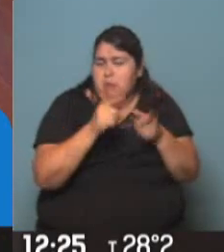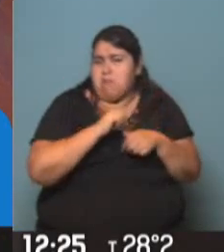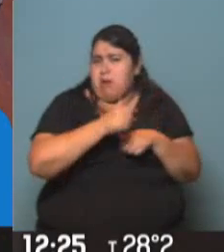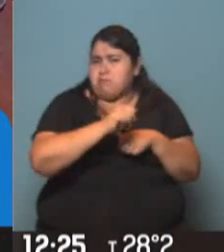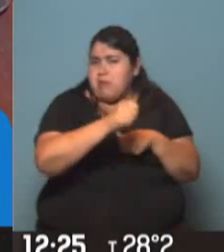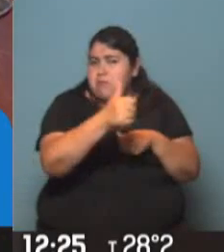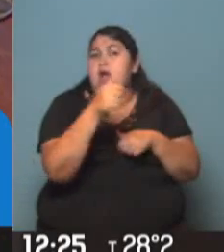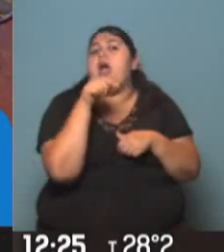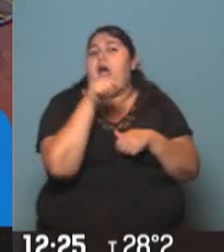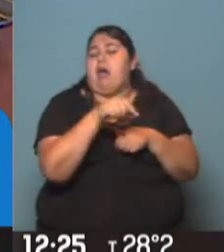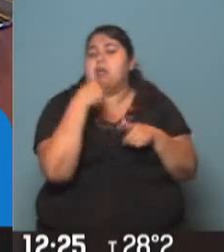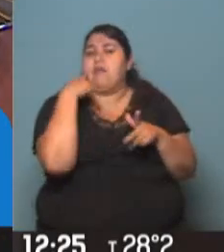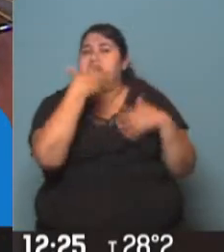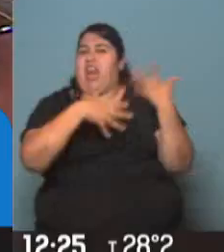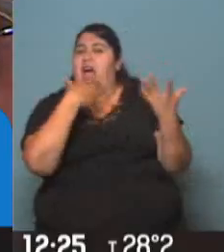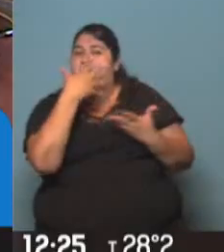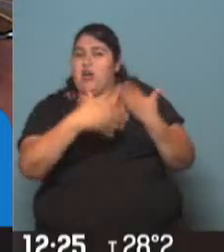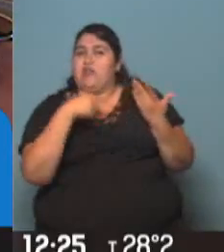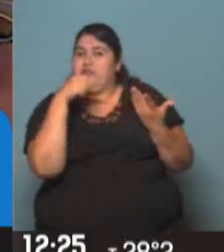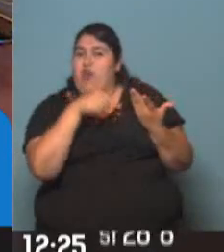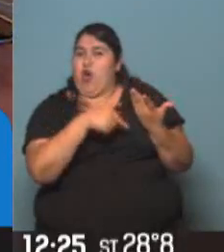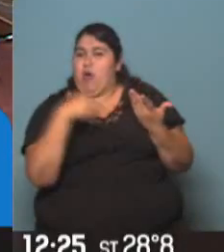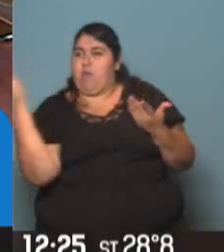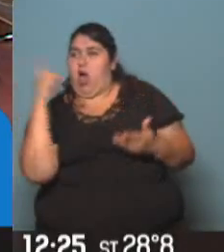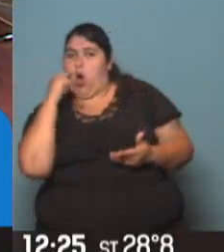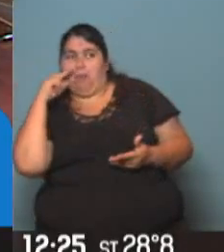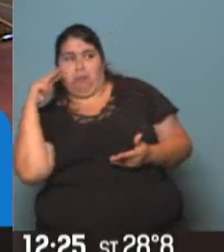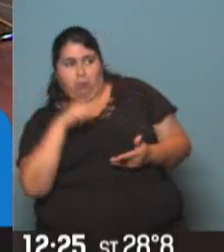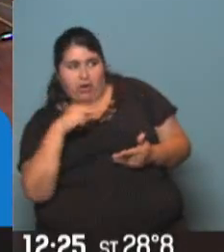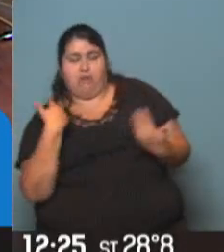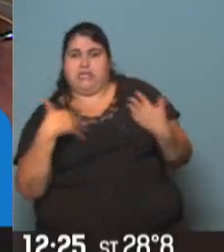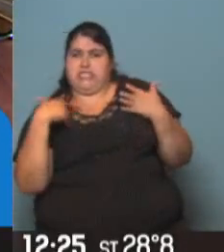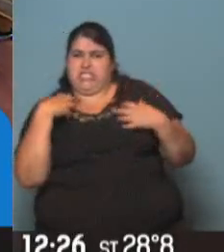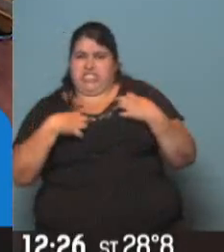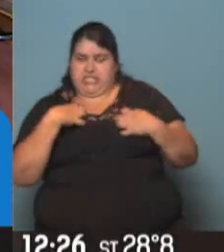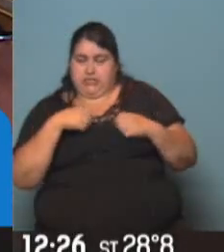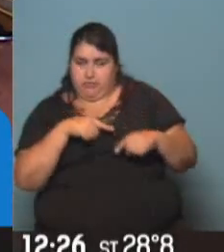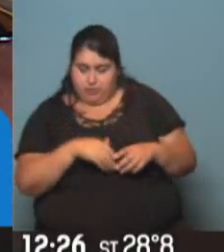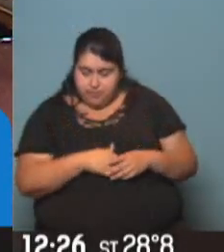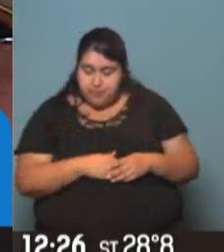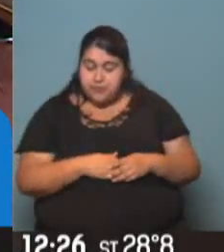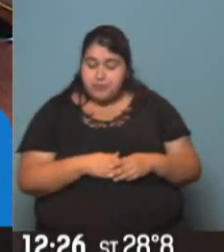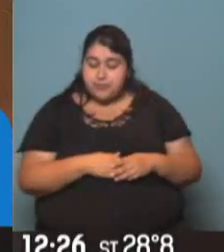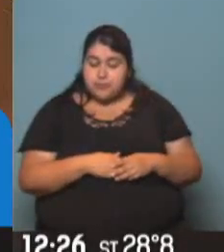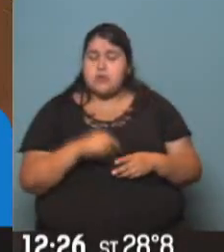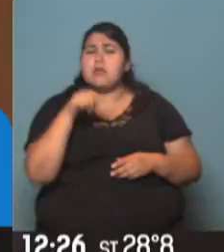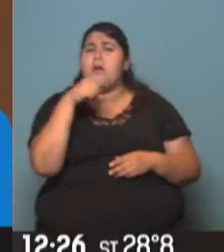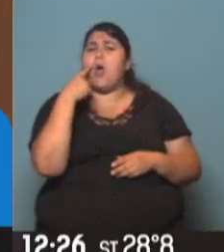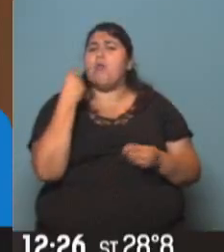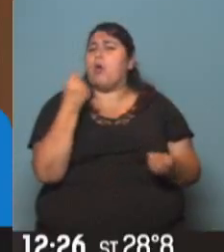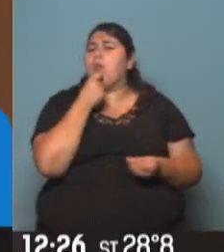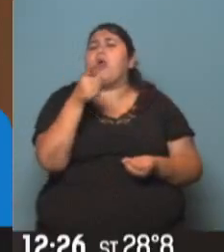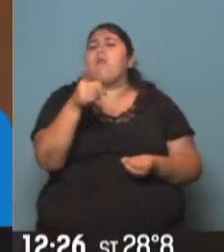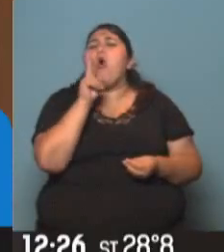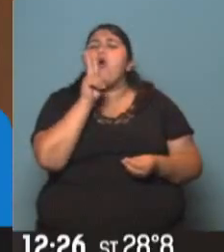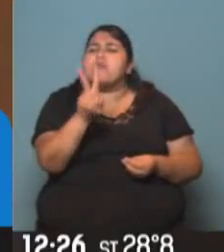empujar a transformar un poquito las parejas con ese tipo de hombres porque es lo que sentimos o